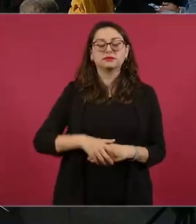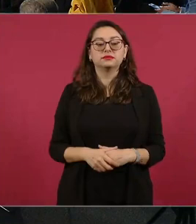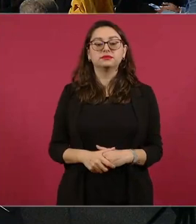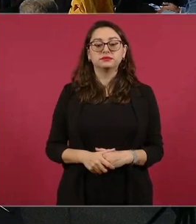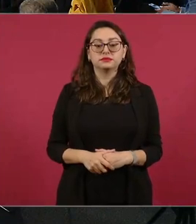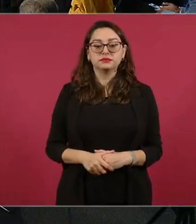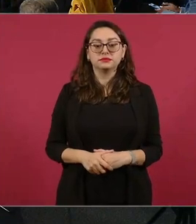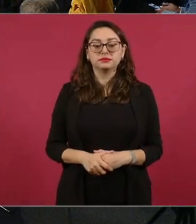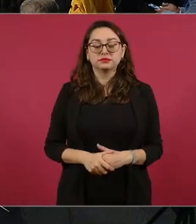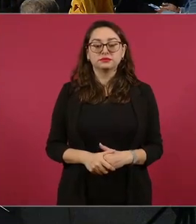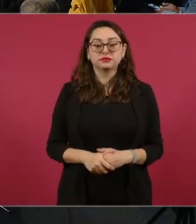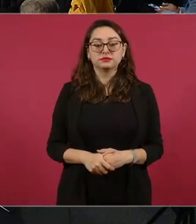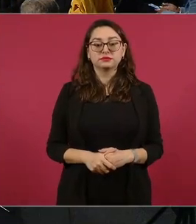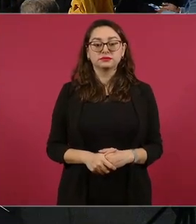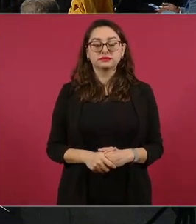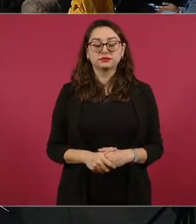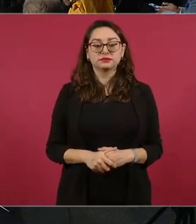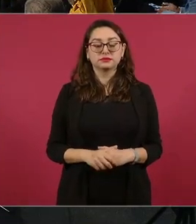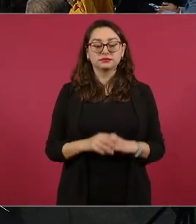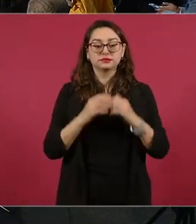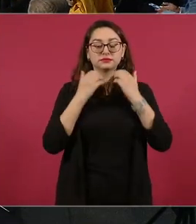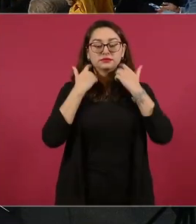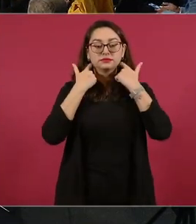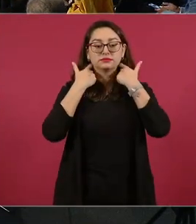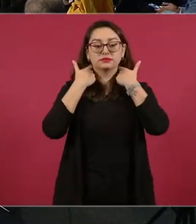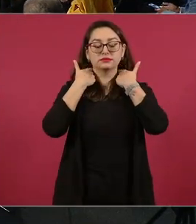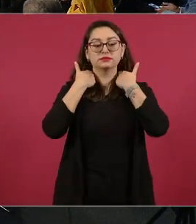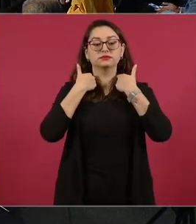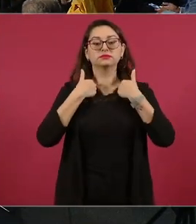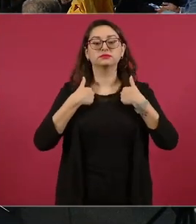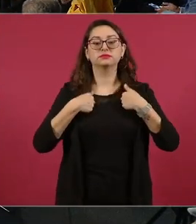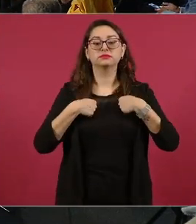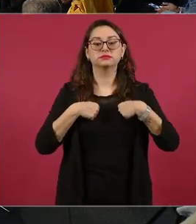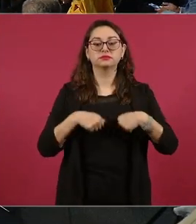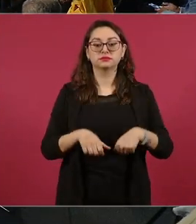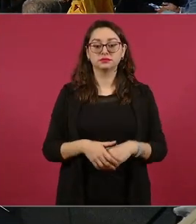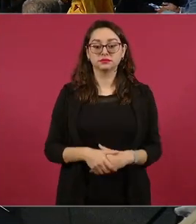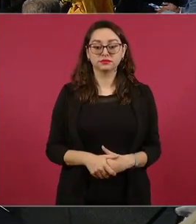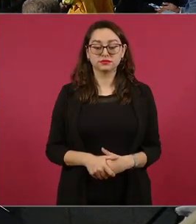Mande. Es un comentario misógino, o sea, referirse. Pero,